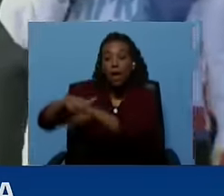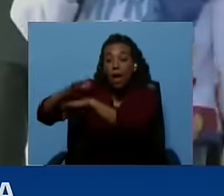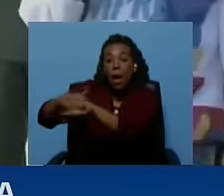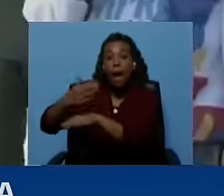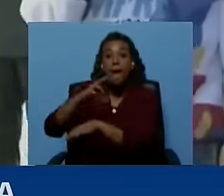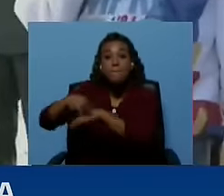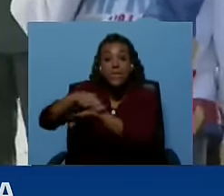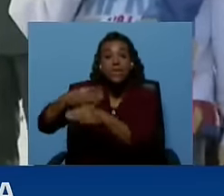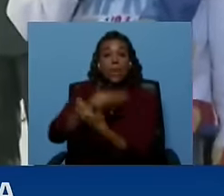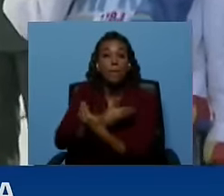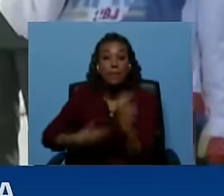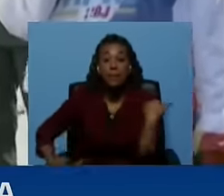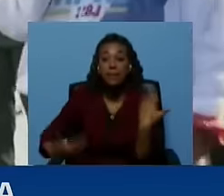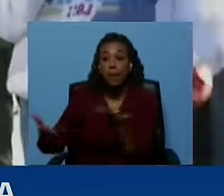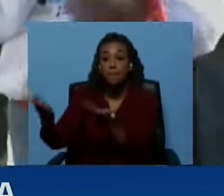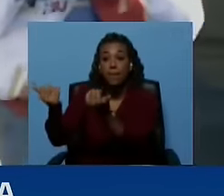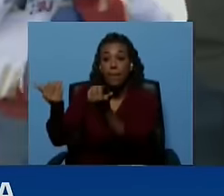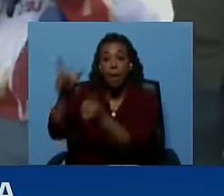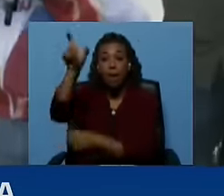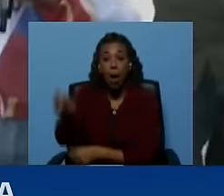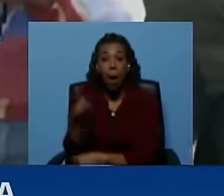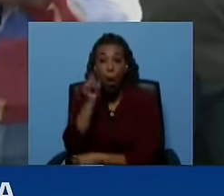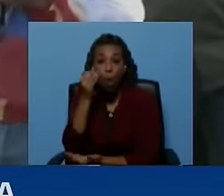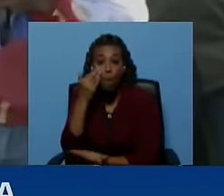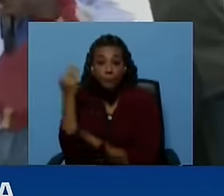presidencia Aquí está el ministro de la presidencia